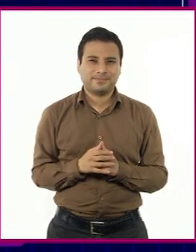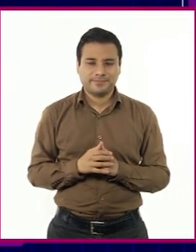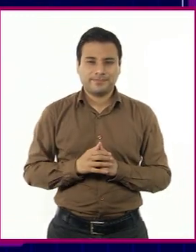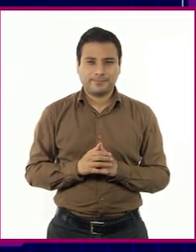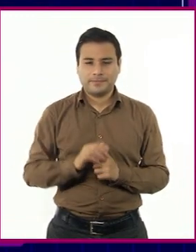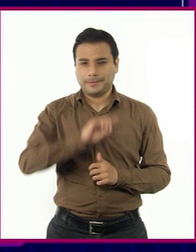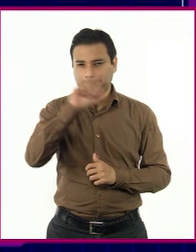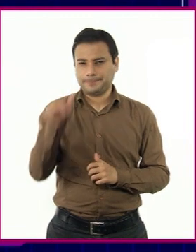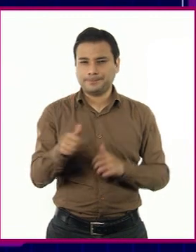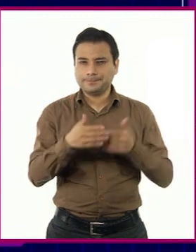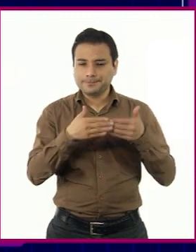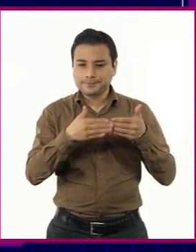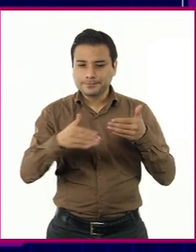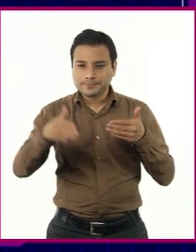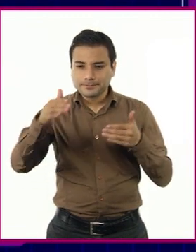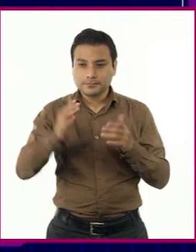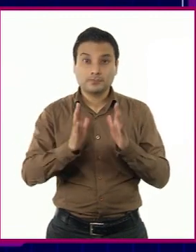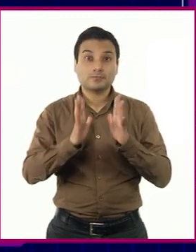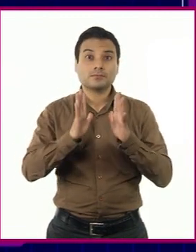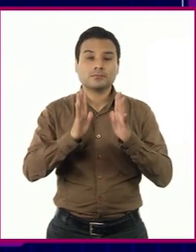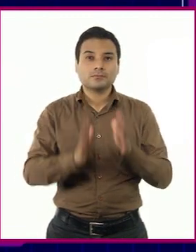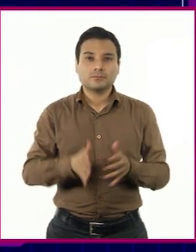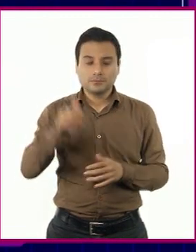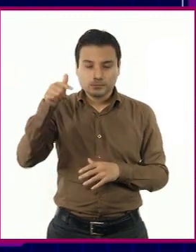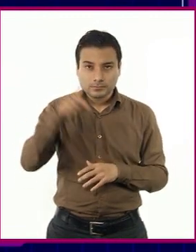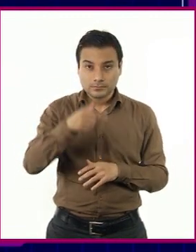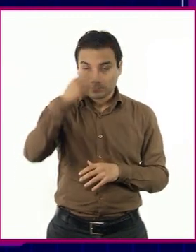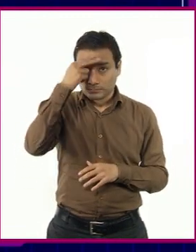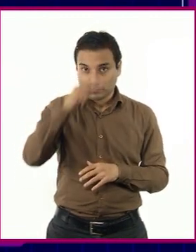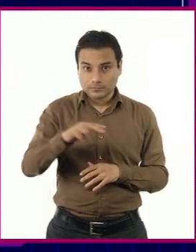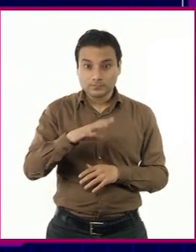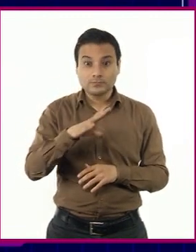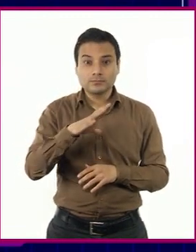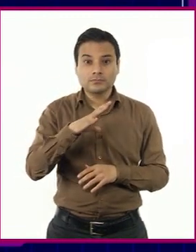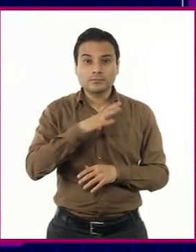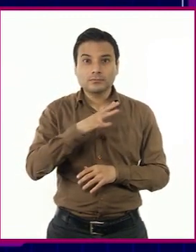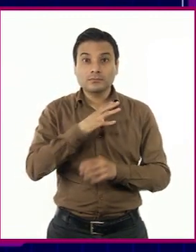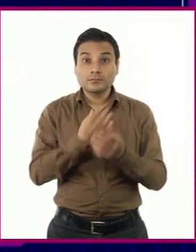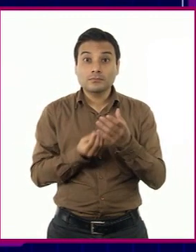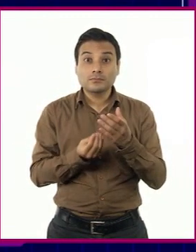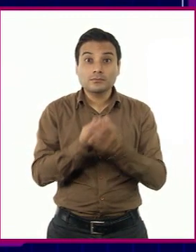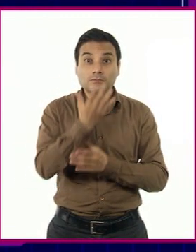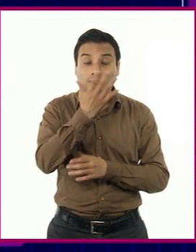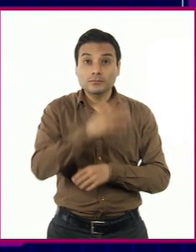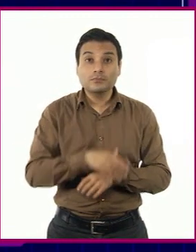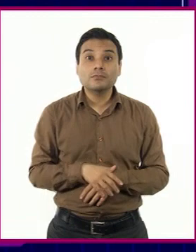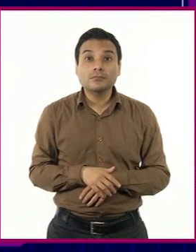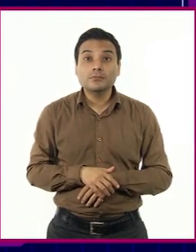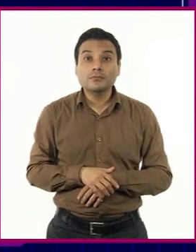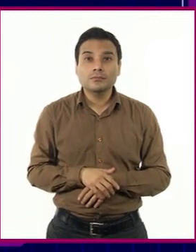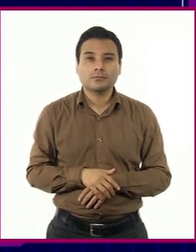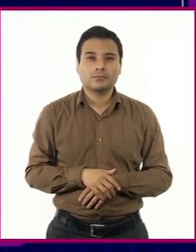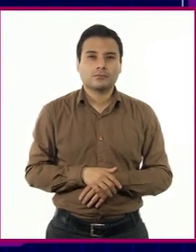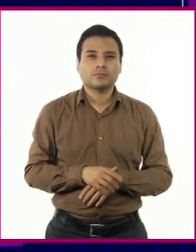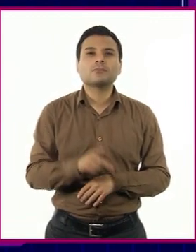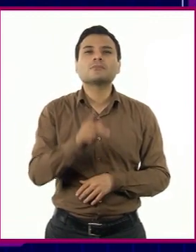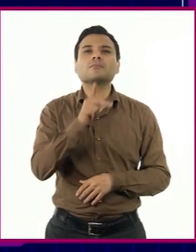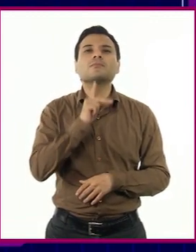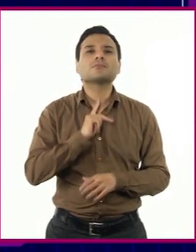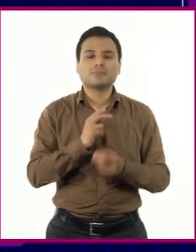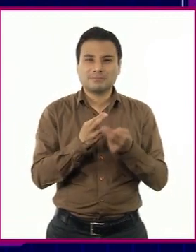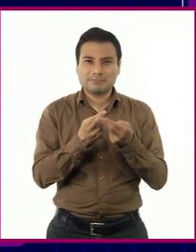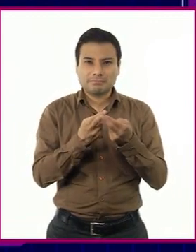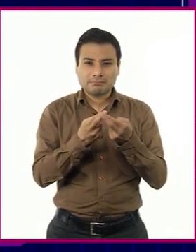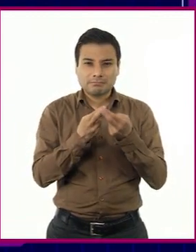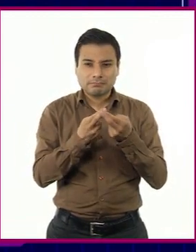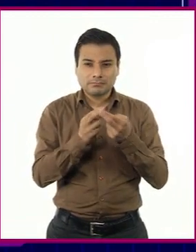tiempo después quedó al descubierto que México había localizado un yacimiento petrolero gigante. El apellido